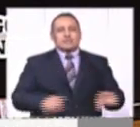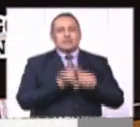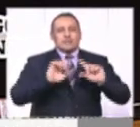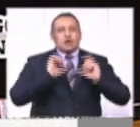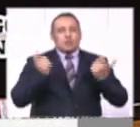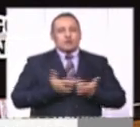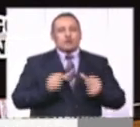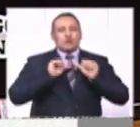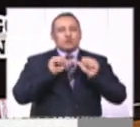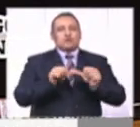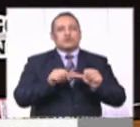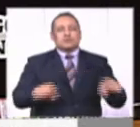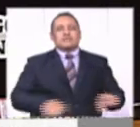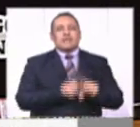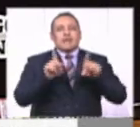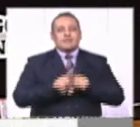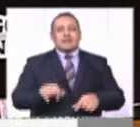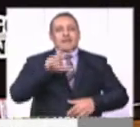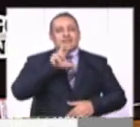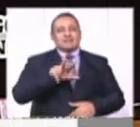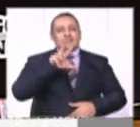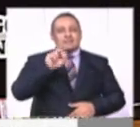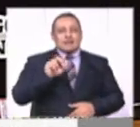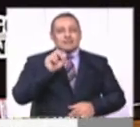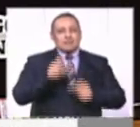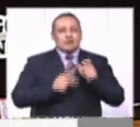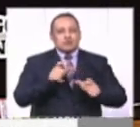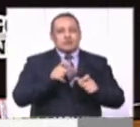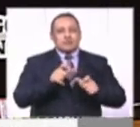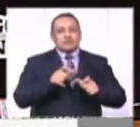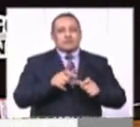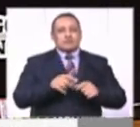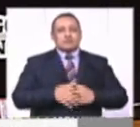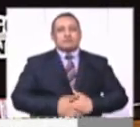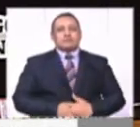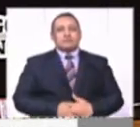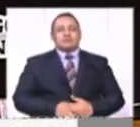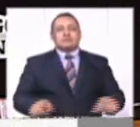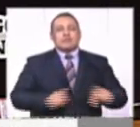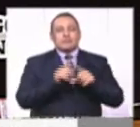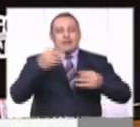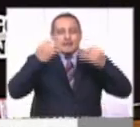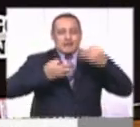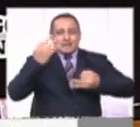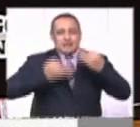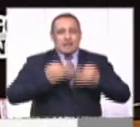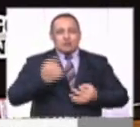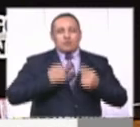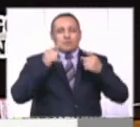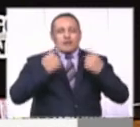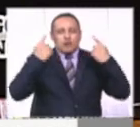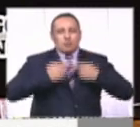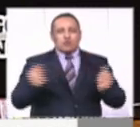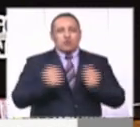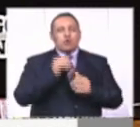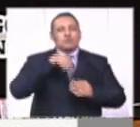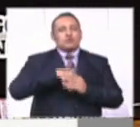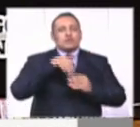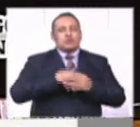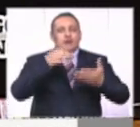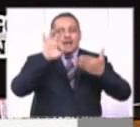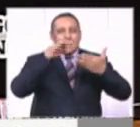la comisión permanente en 30 integrantes el cálculo para la correspondiente votación